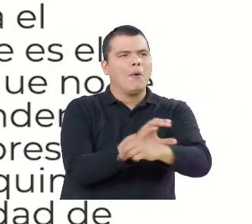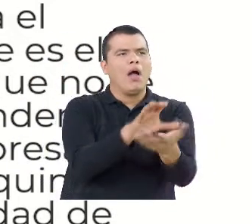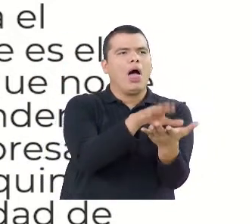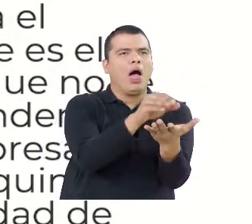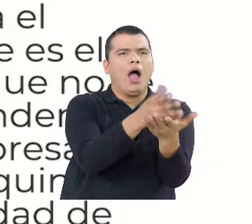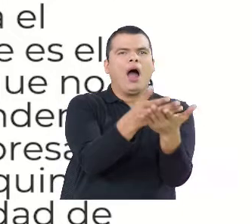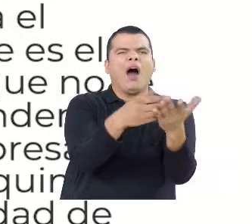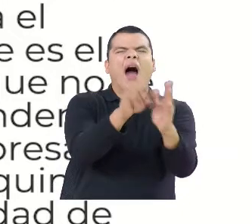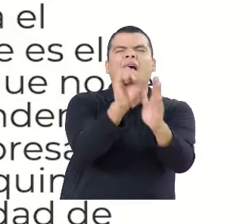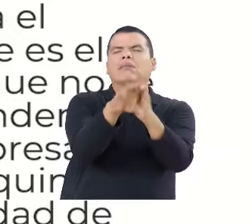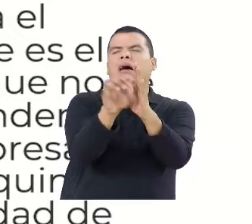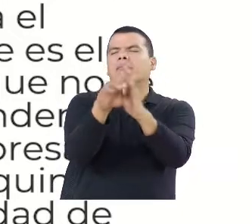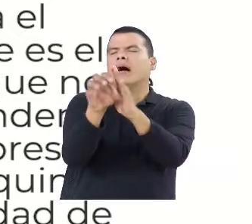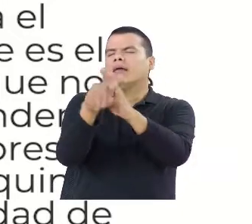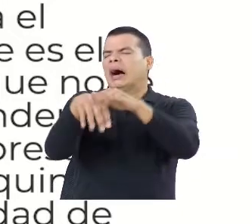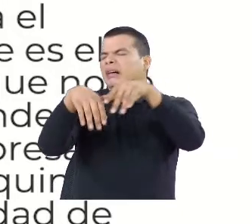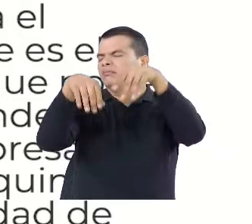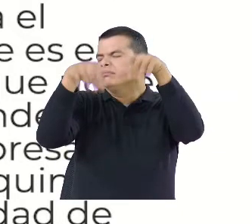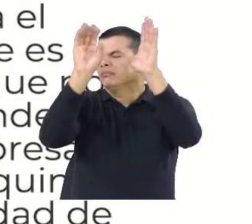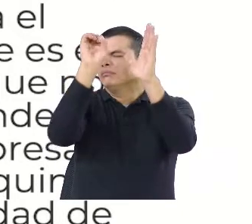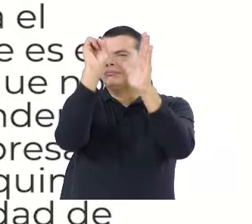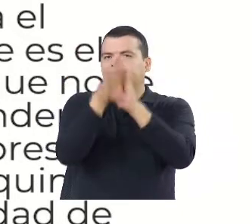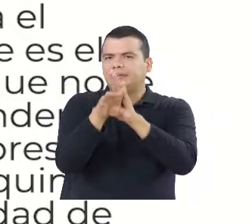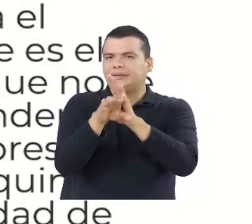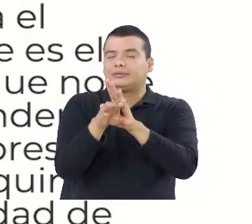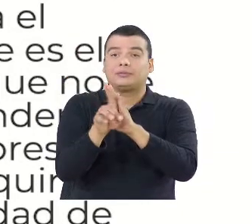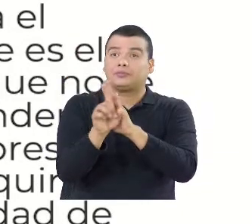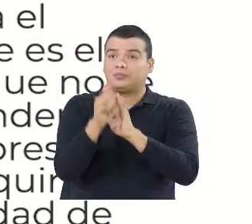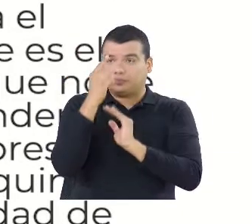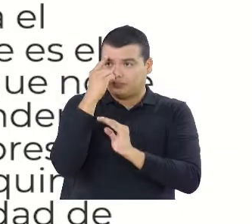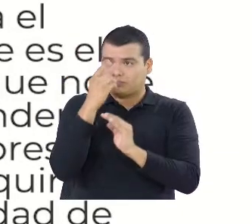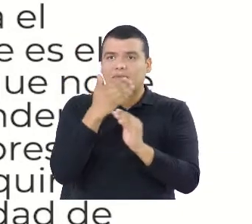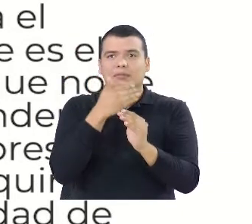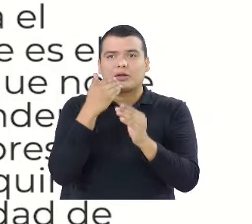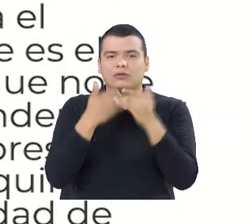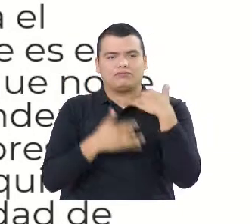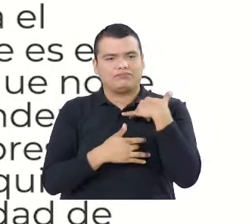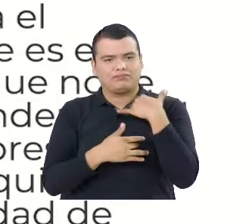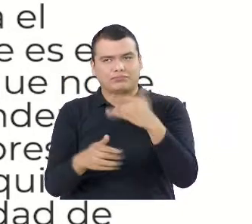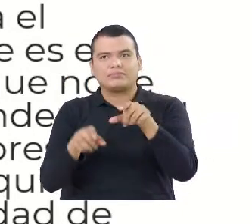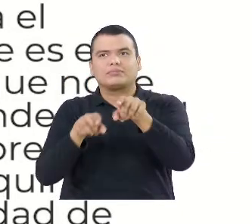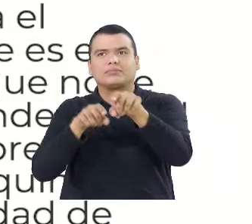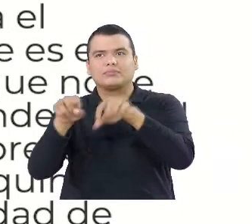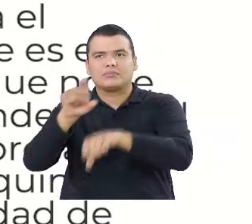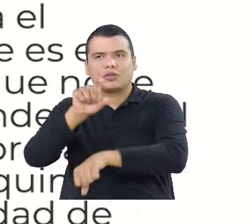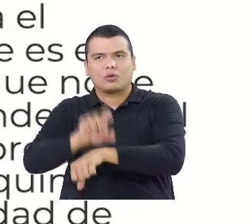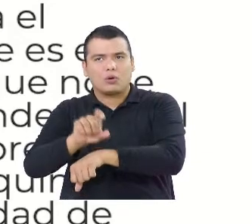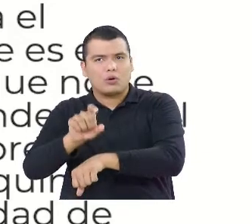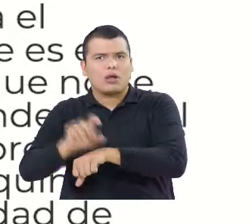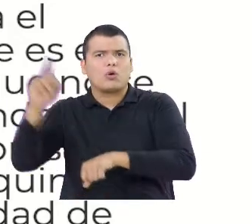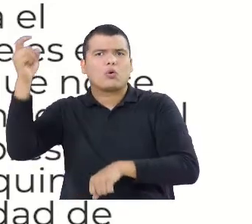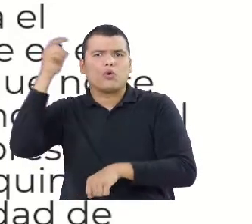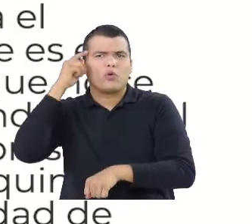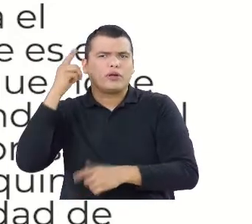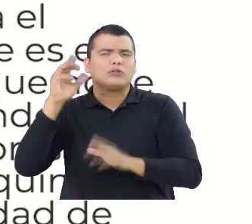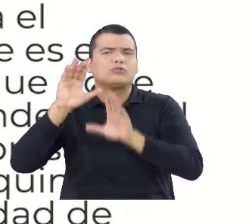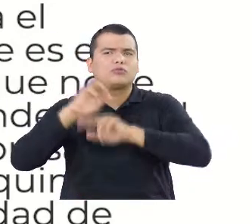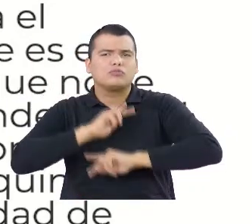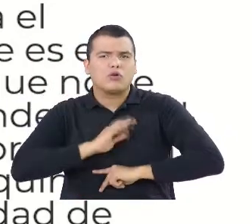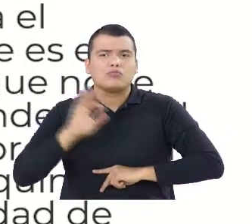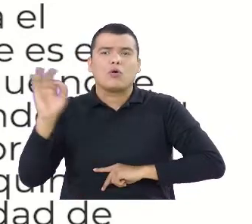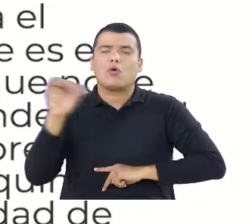todo lo que tiene esta clase de motores, los donaran a los colegios, tanto públicos como privados, para